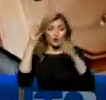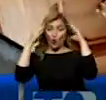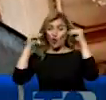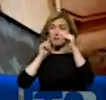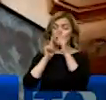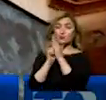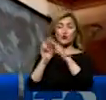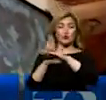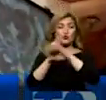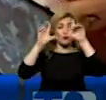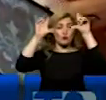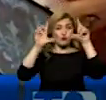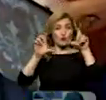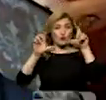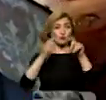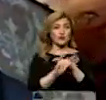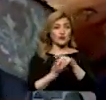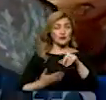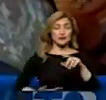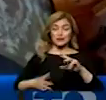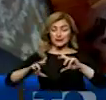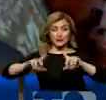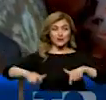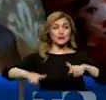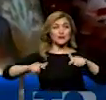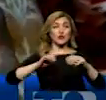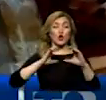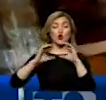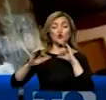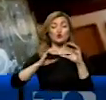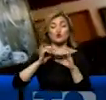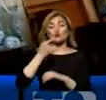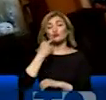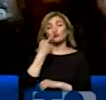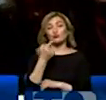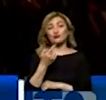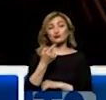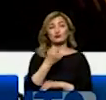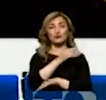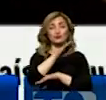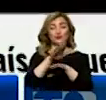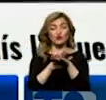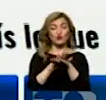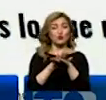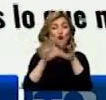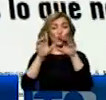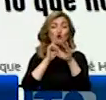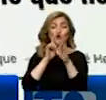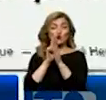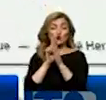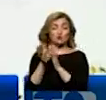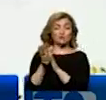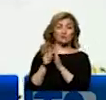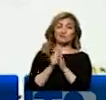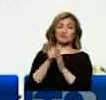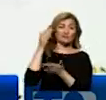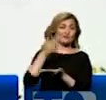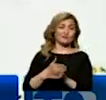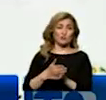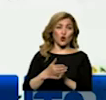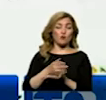el uso de una foto del presidente Moreno. El comunicado, no obstante, no se refiere al retiro de la demanda, solo a la